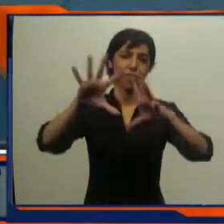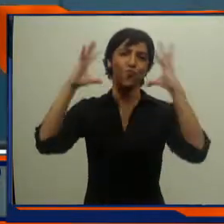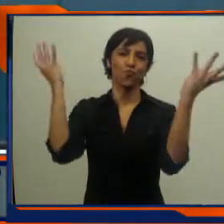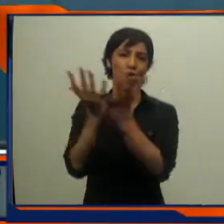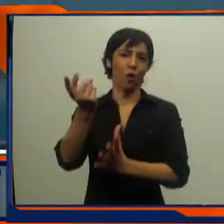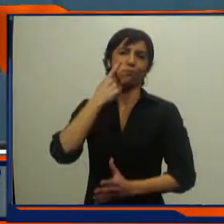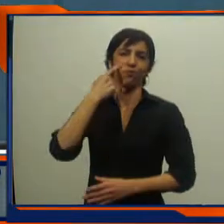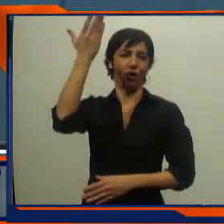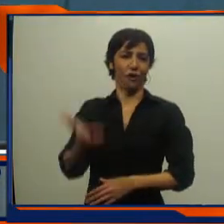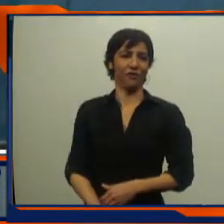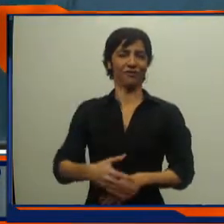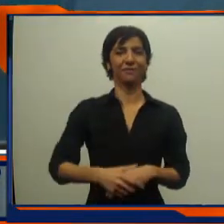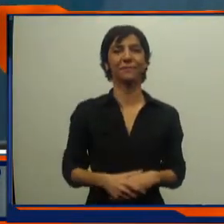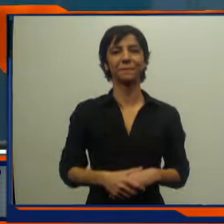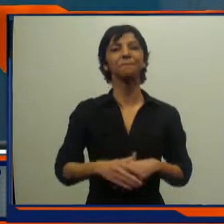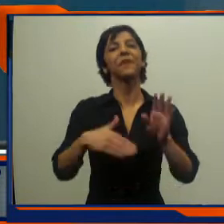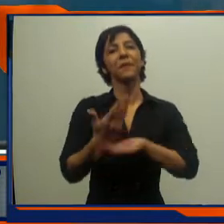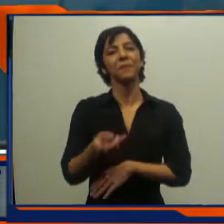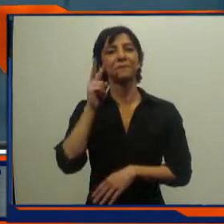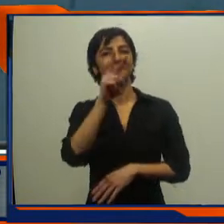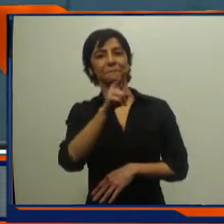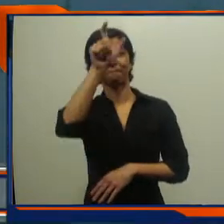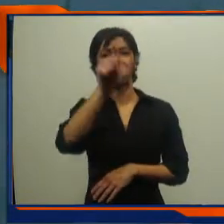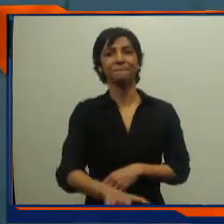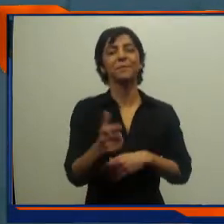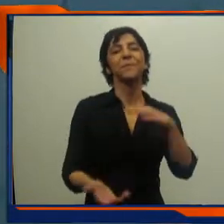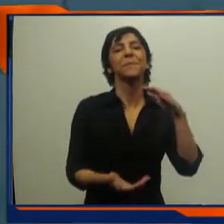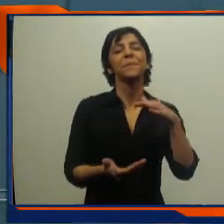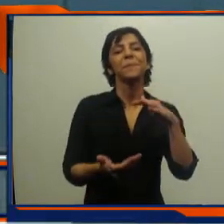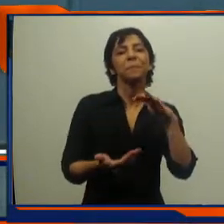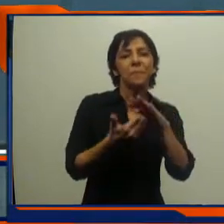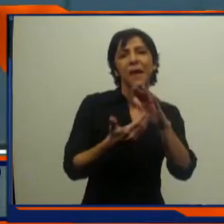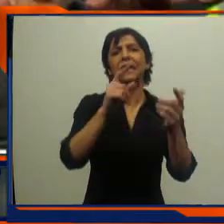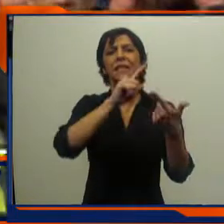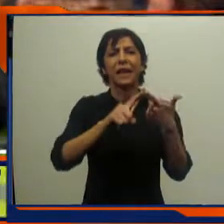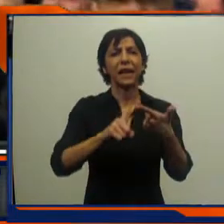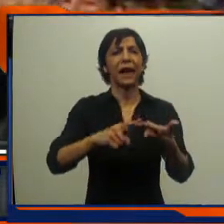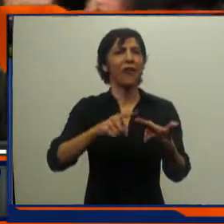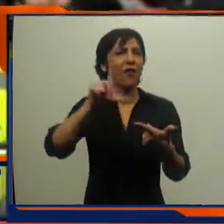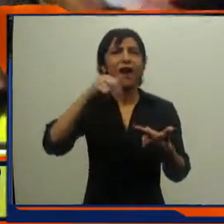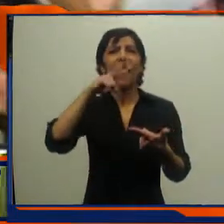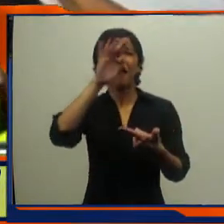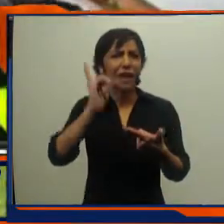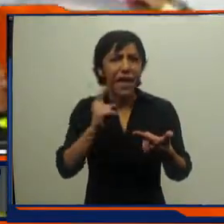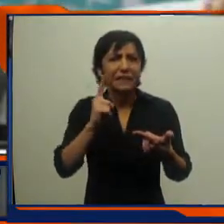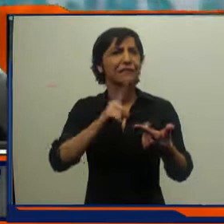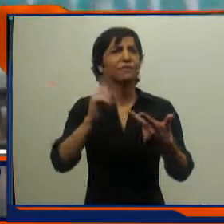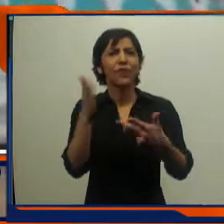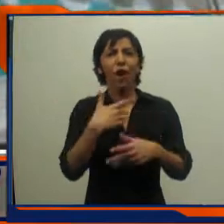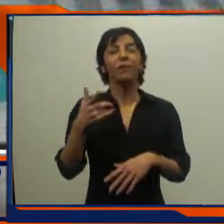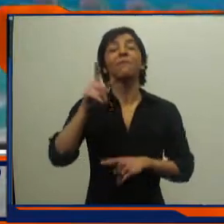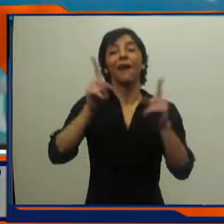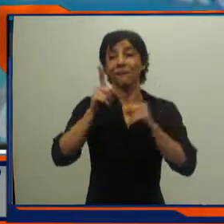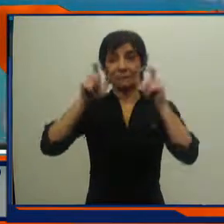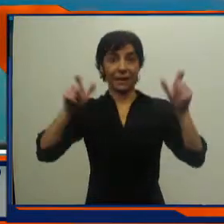Más tarde bajaban Javier Mascherano, Leo Messi, el Pocho Lavezzi. Desde muy tempranito había personas que esperaban en